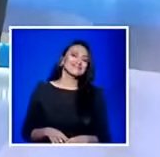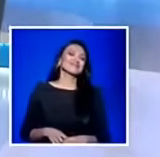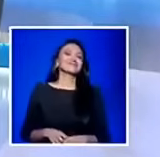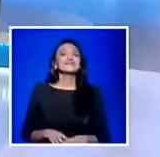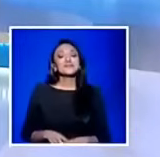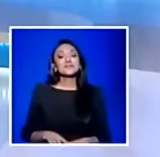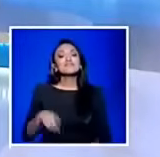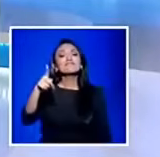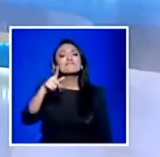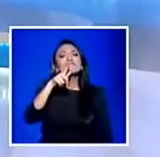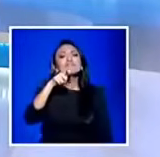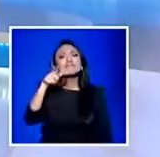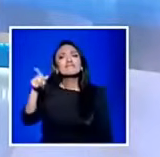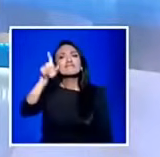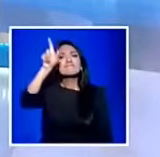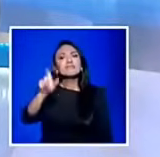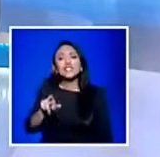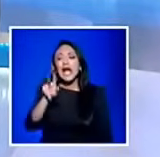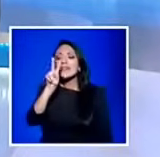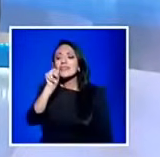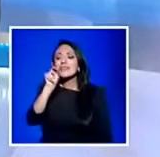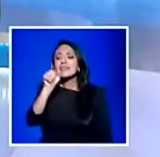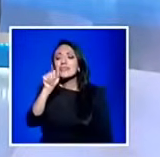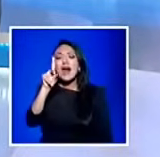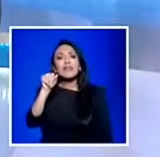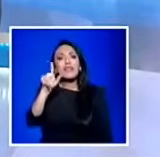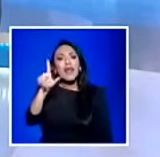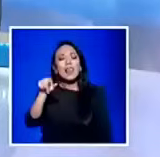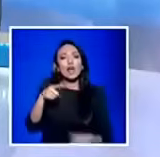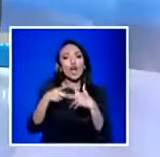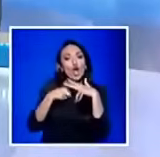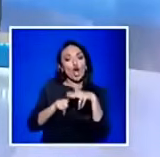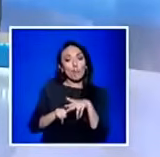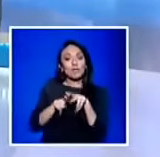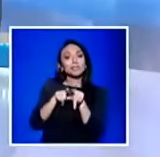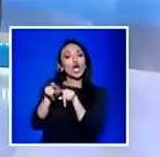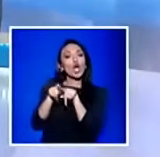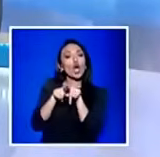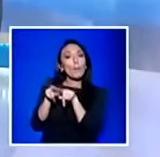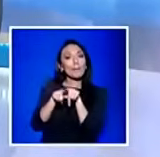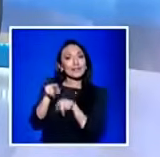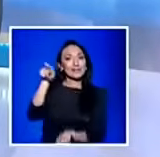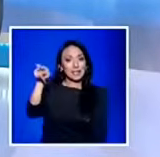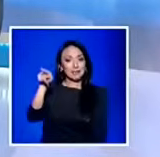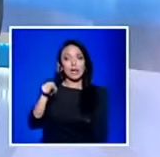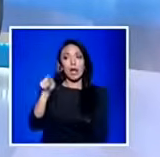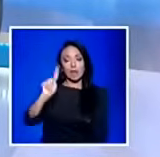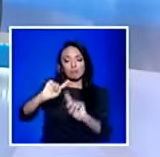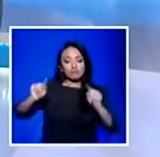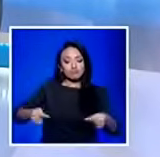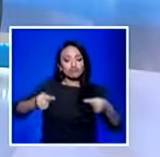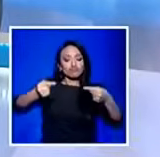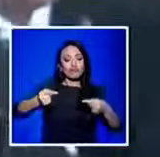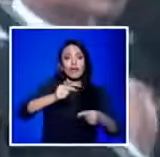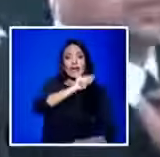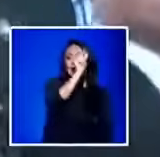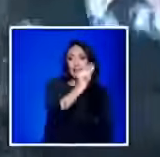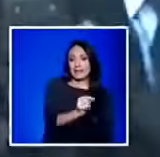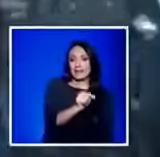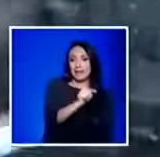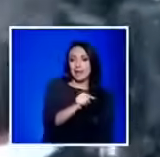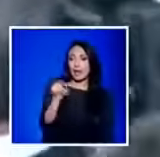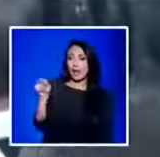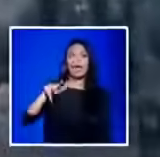Y Rafa Nadal, uno de los mejores de la historia, debutó en el Trofeo Conde de Godoy. Se enfrentó al italiano Flavio Cobolli después